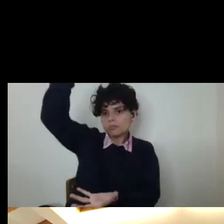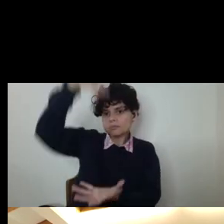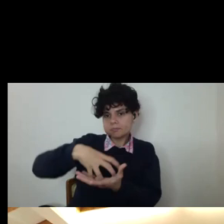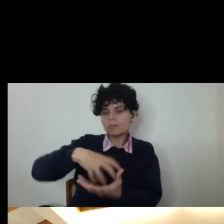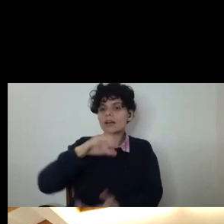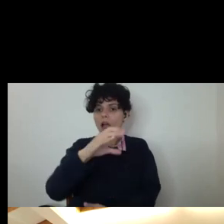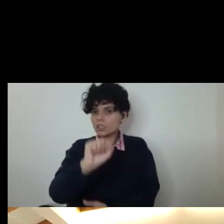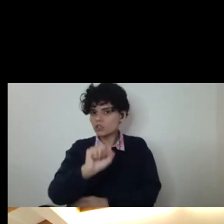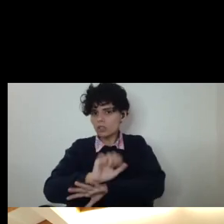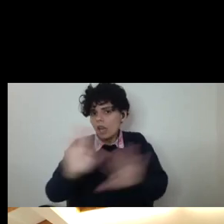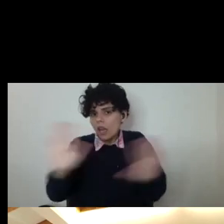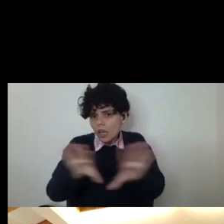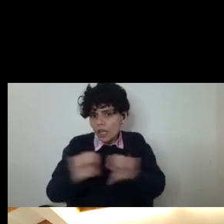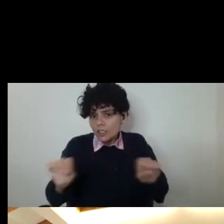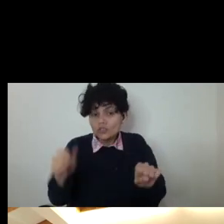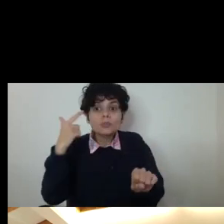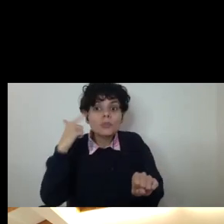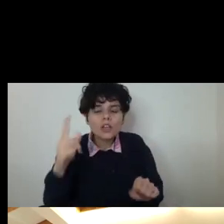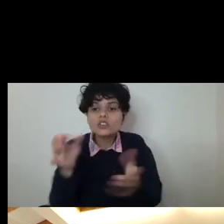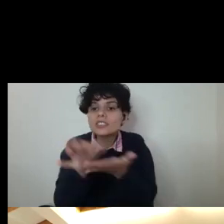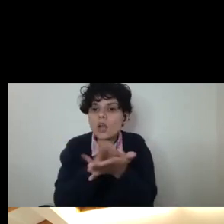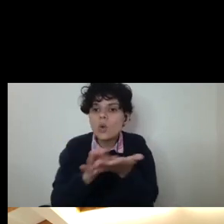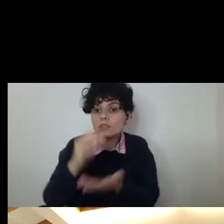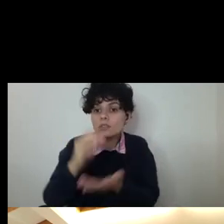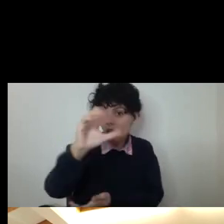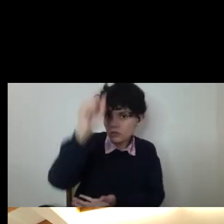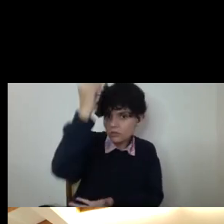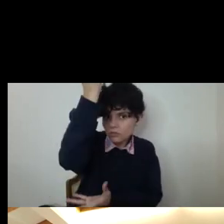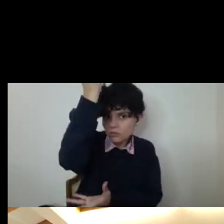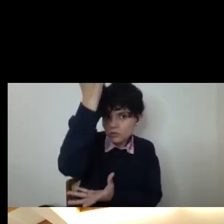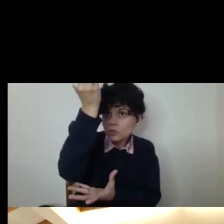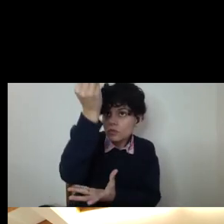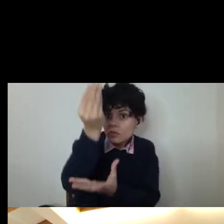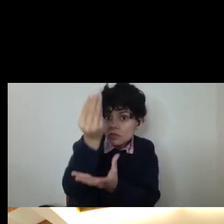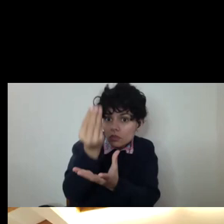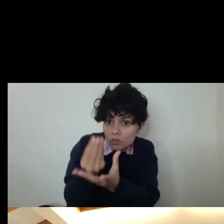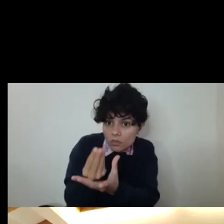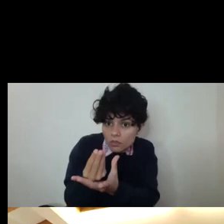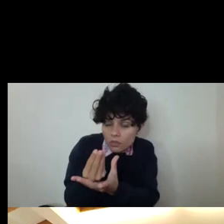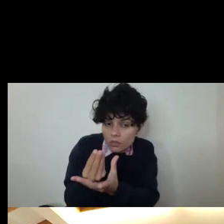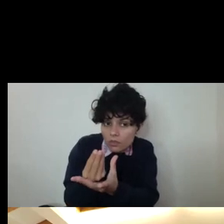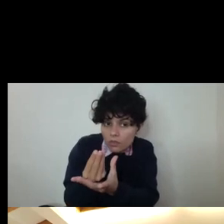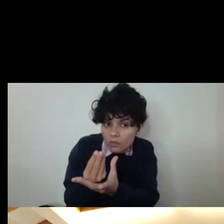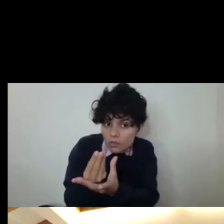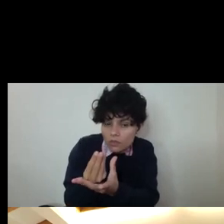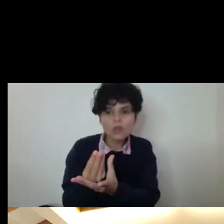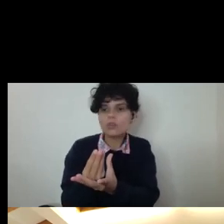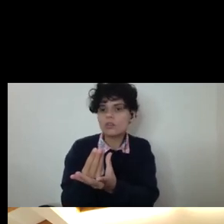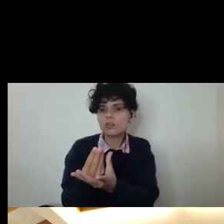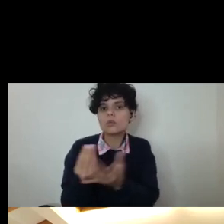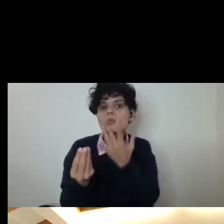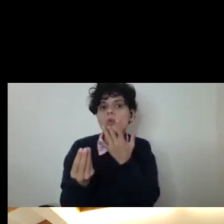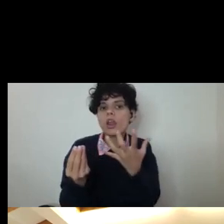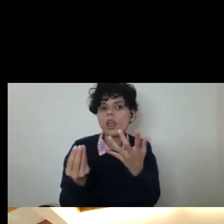que en todas las células el calcio no difunde por el interior celular, por el citoplasma, porque hay